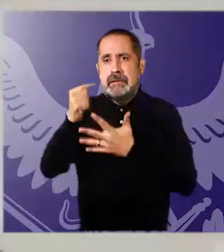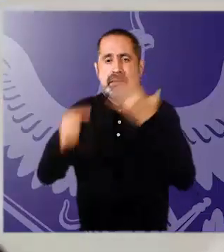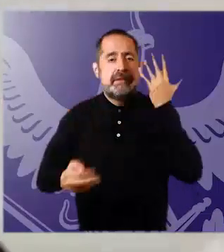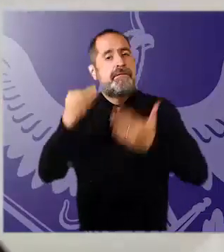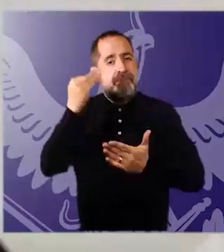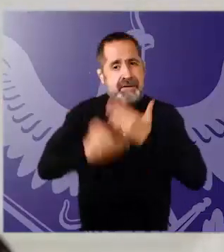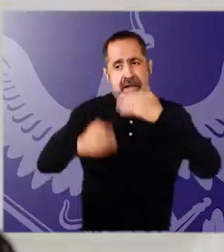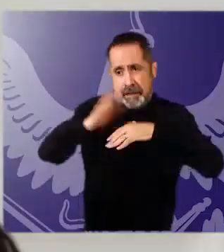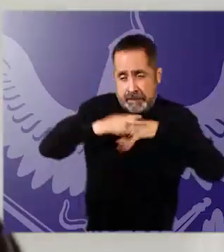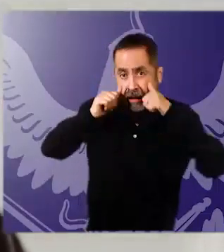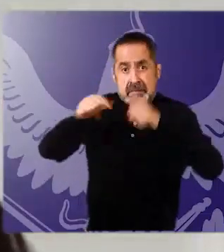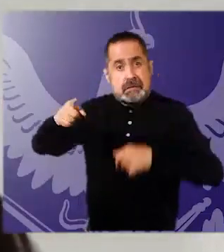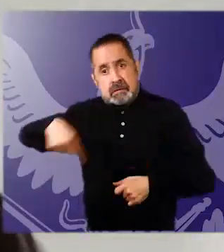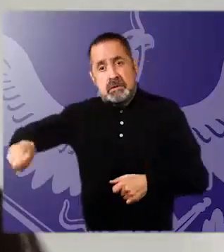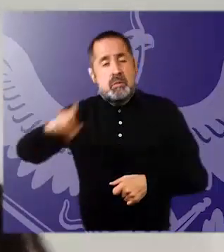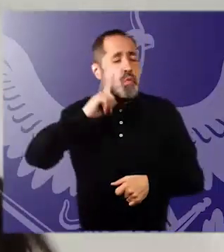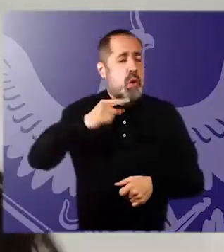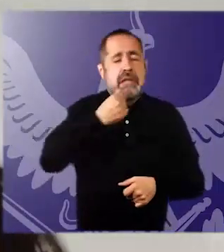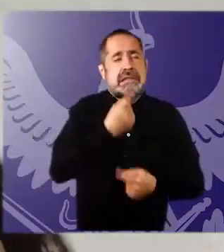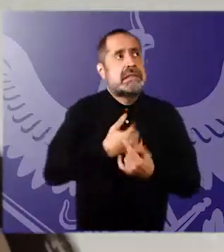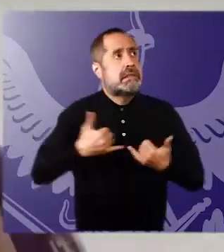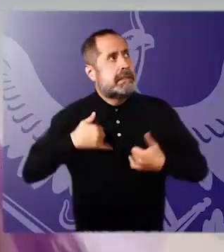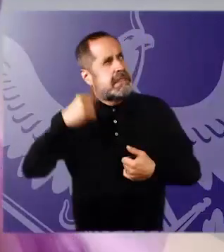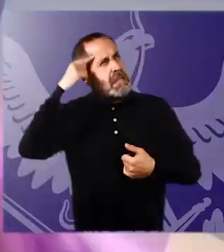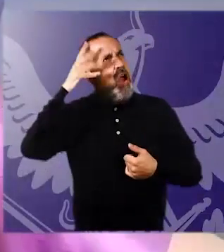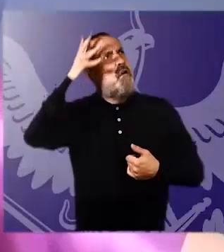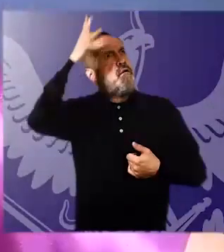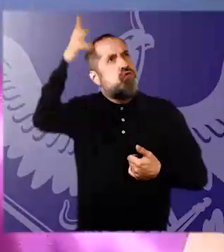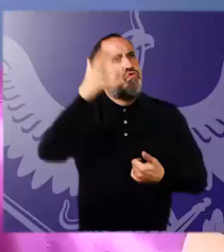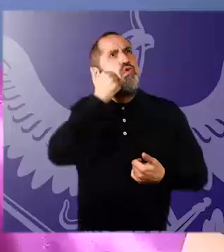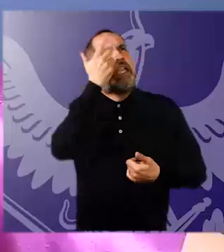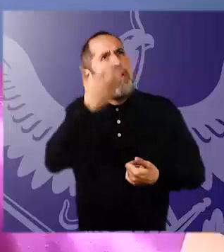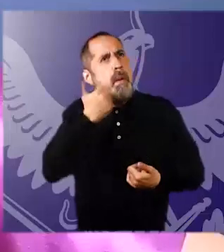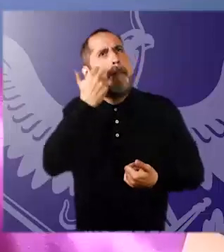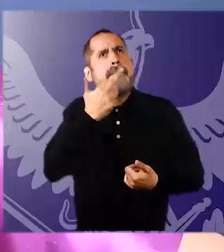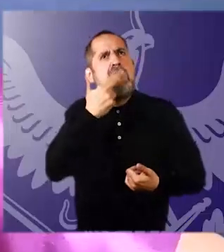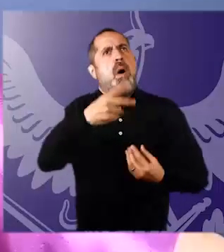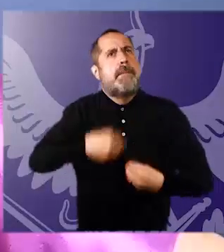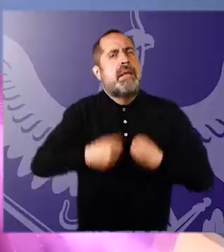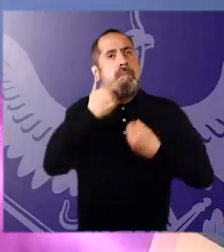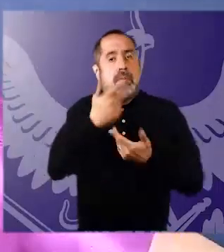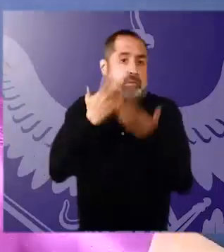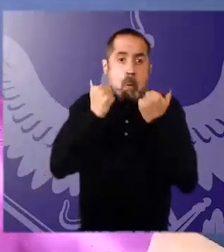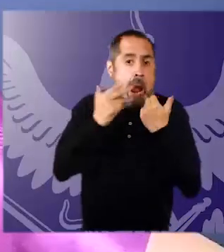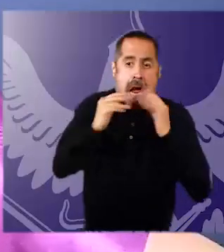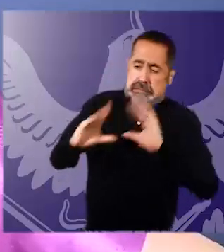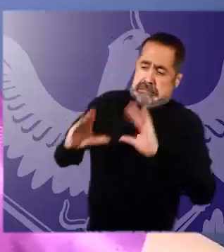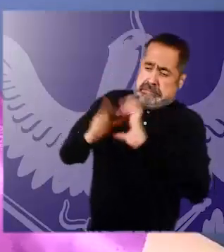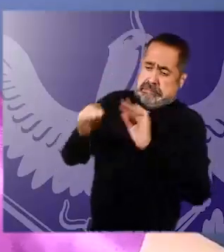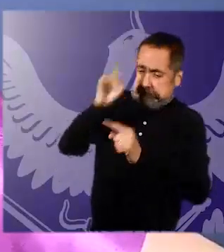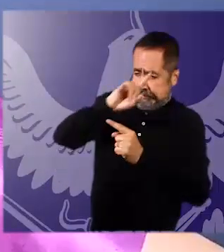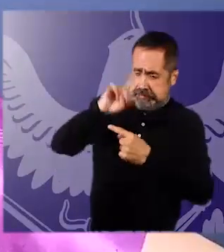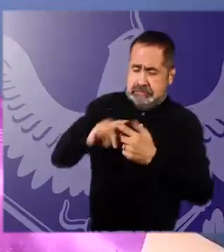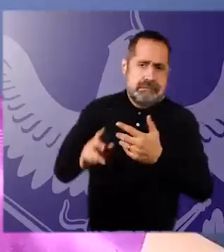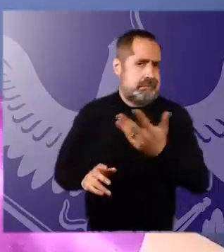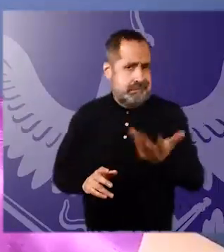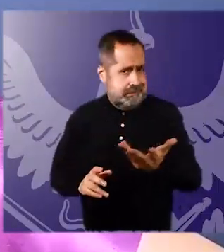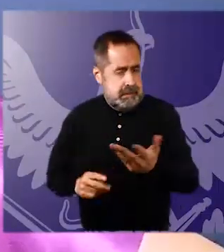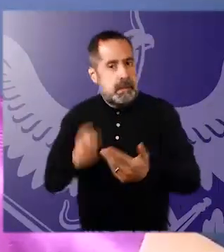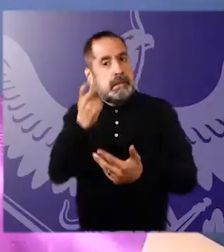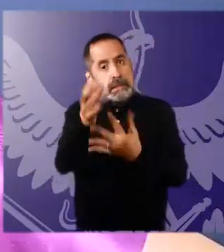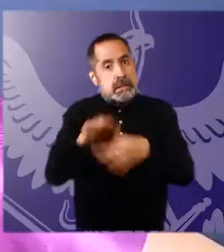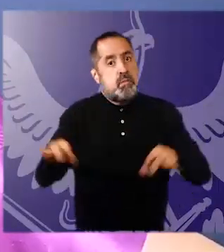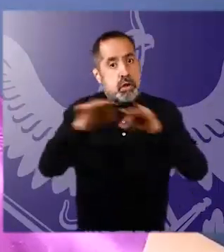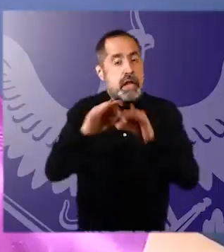las niñas y las adolescentes expectativas de una vida mejor. Entonces, es muy